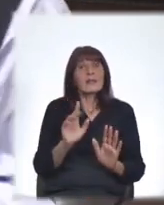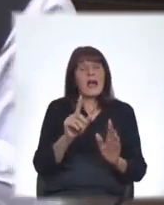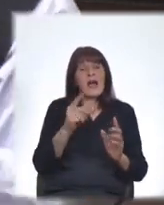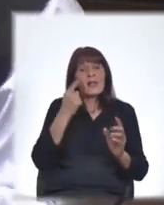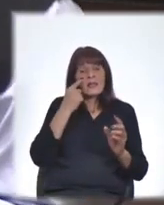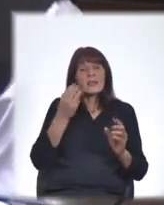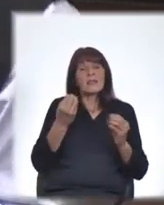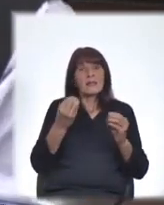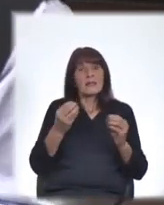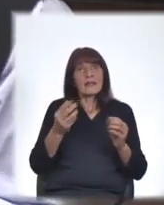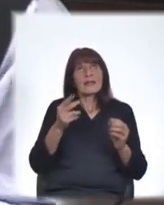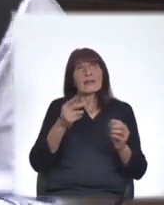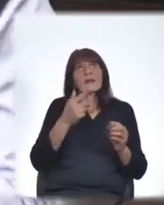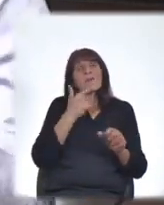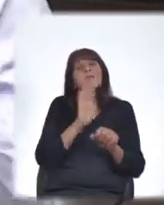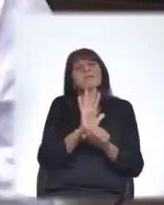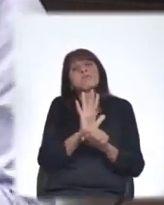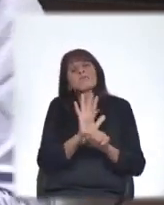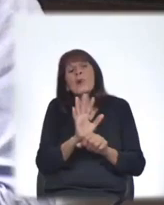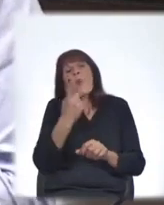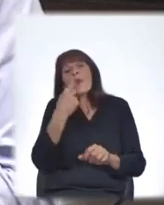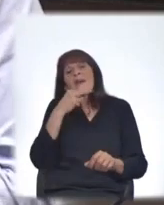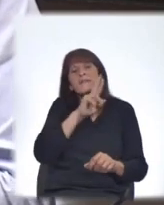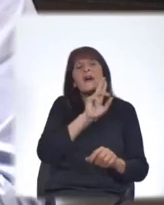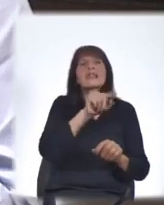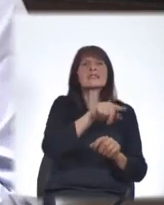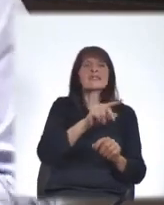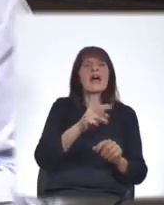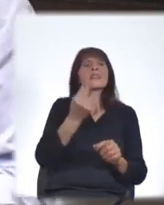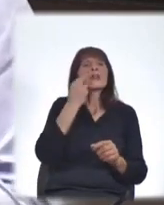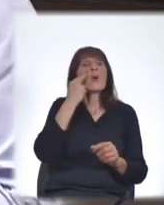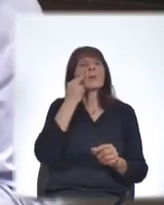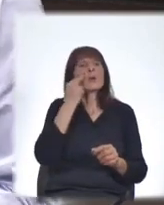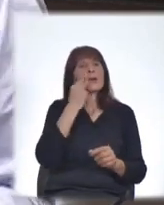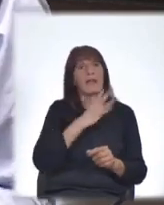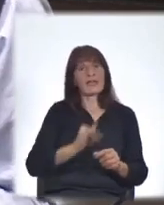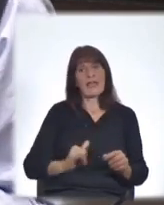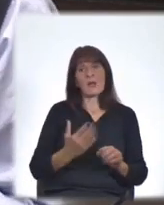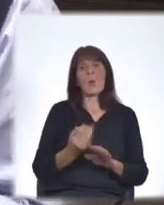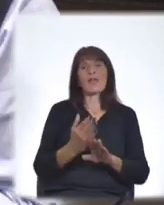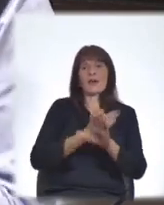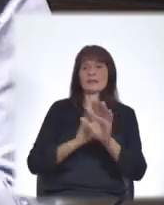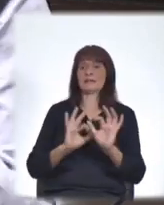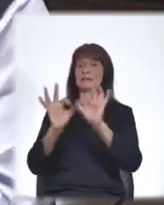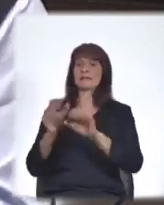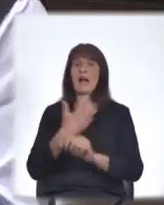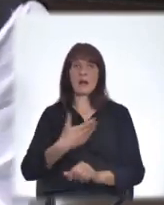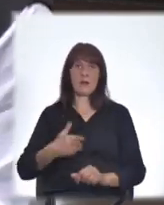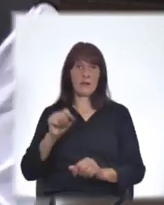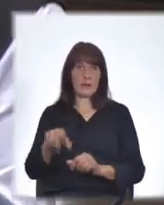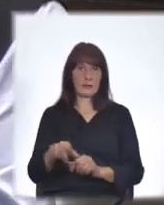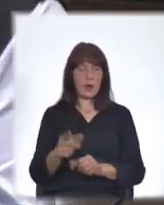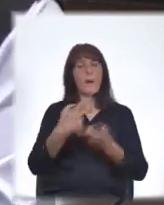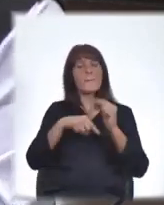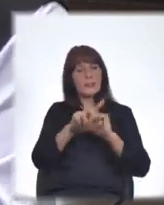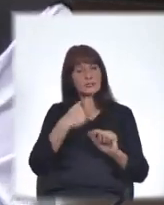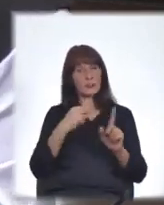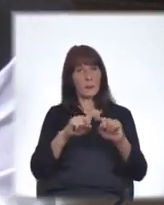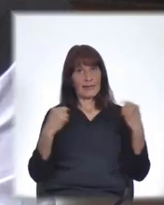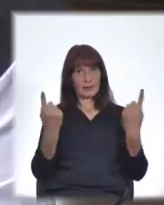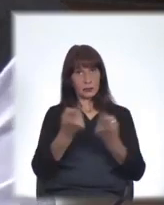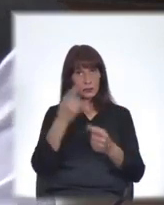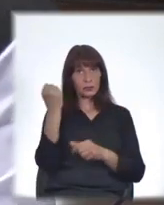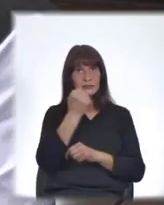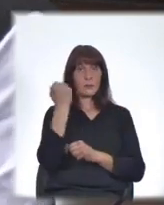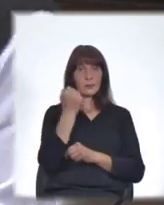construida sobre la falsedad de los enormes problemas que se han encontrado al llegar al gobierno. Por eso para nosotros es importante no